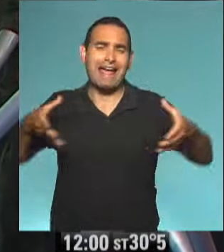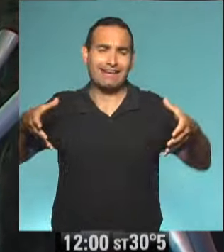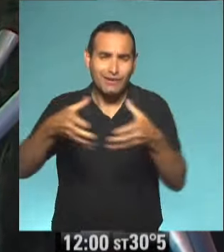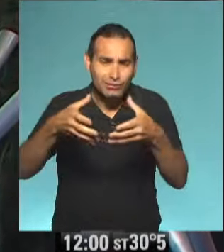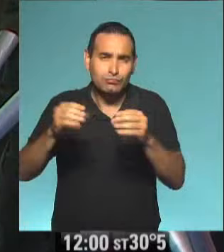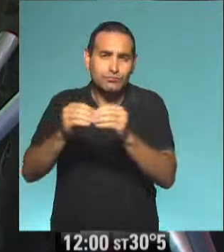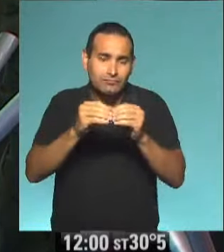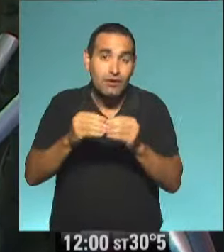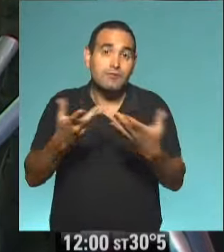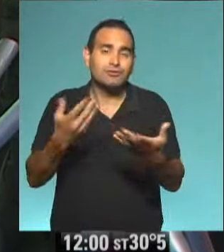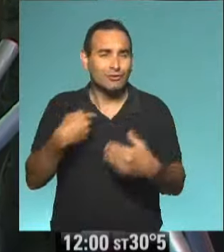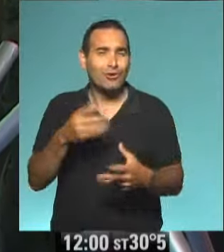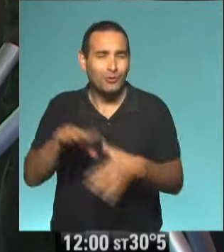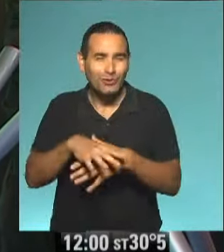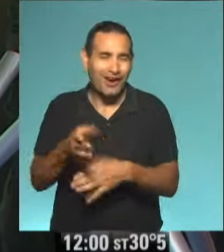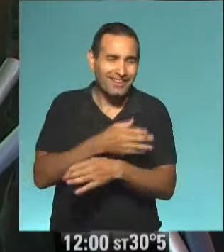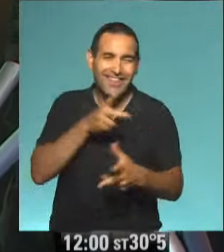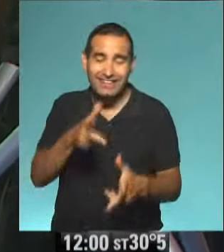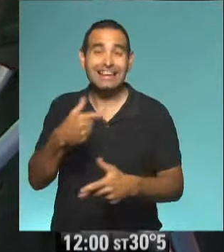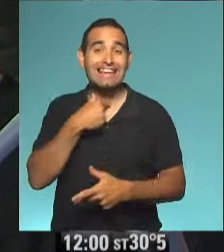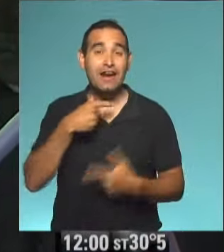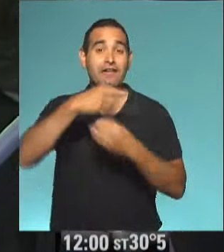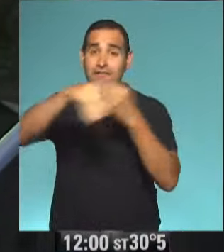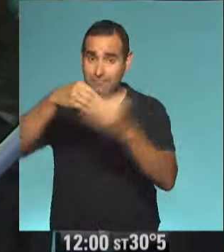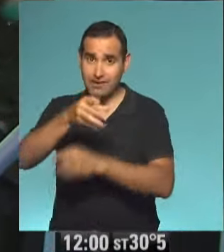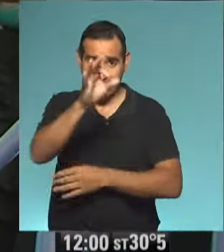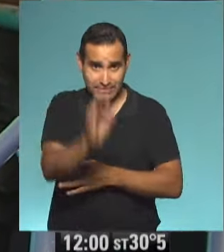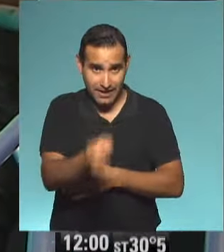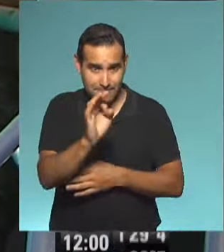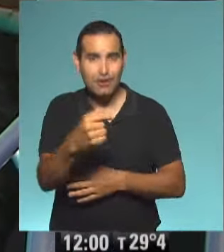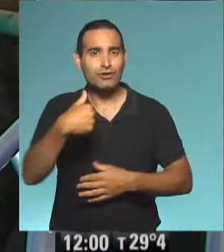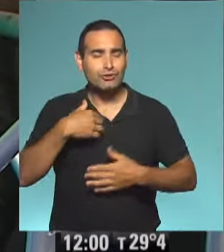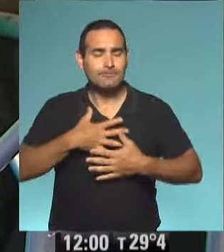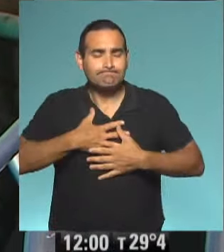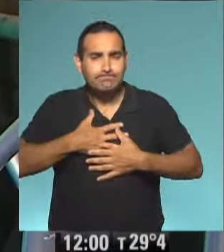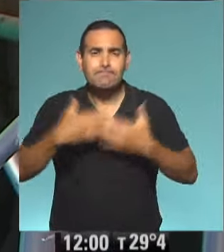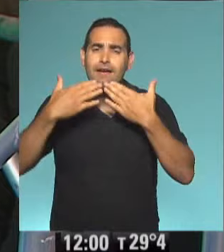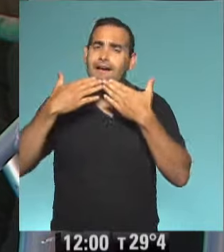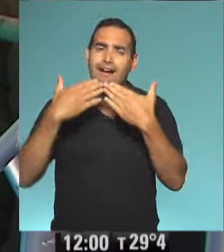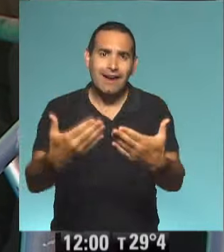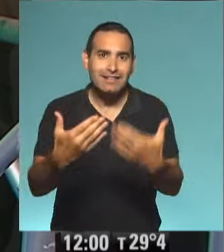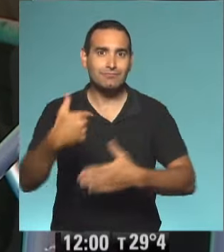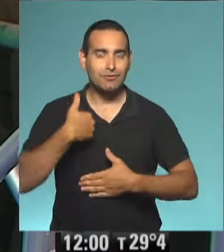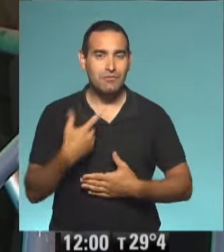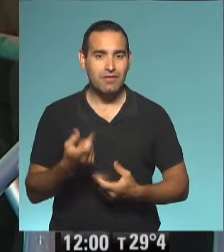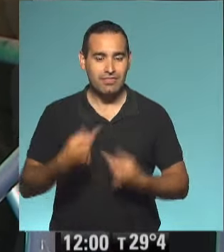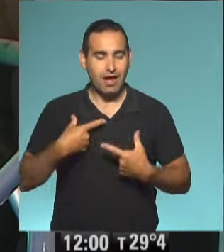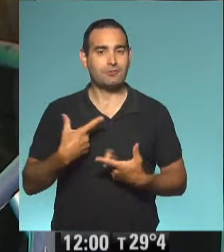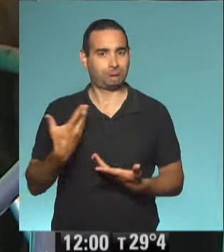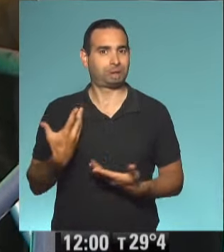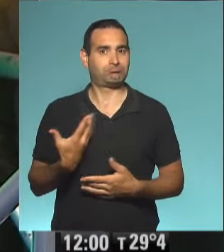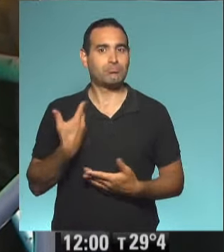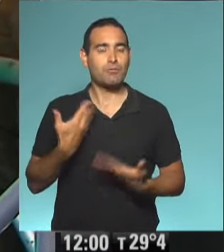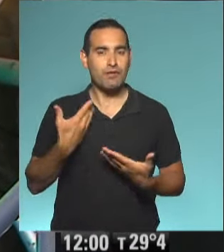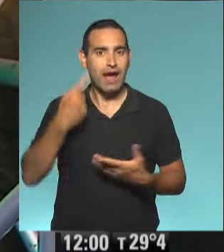porque yo les decía a los chicos antes, y quiero que las familias y los chicos lo sepan, que mi agradecimiento infinito es haber tenido esta posibilidad de construir